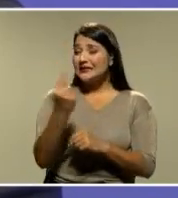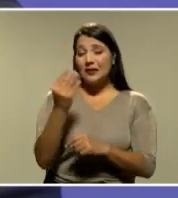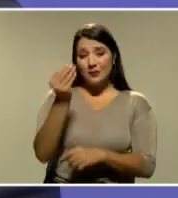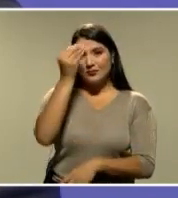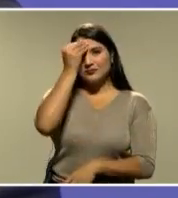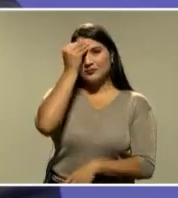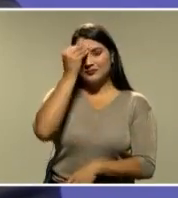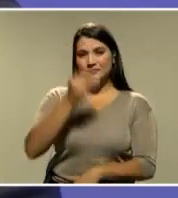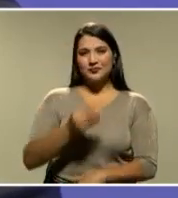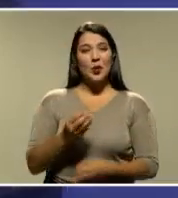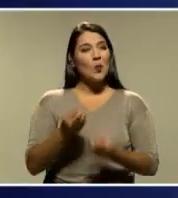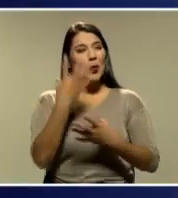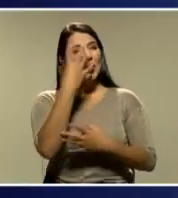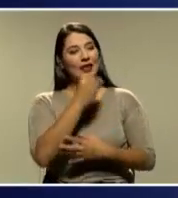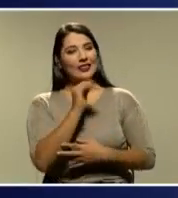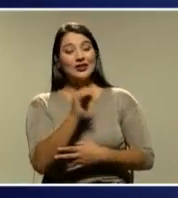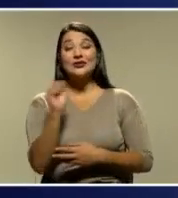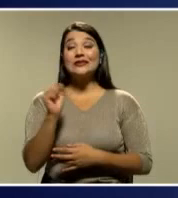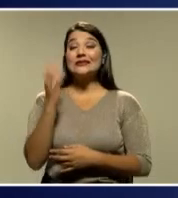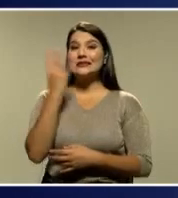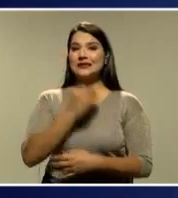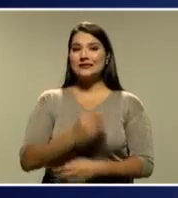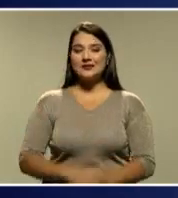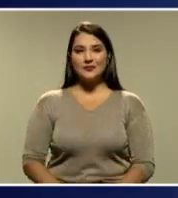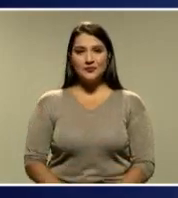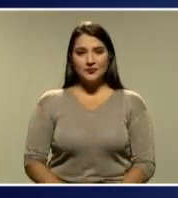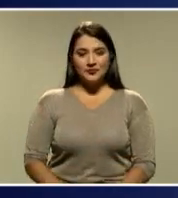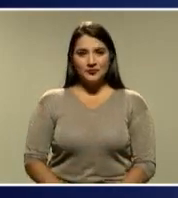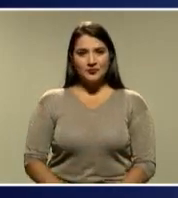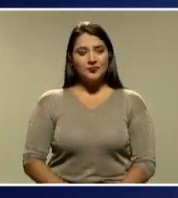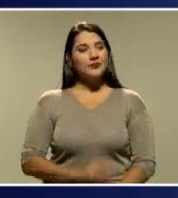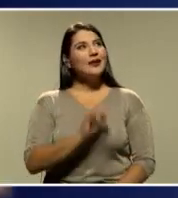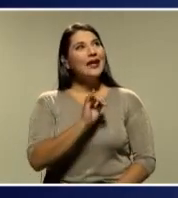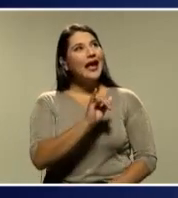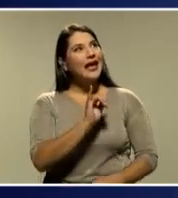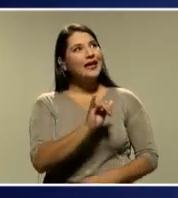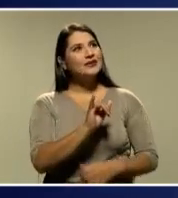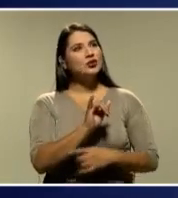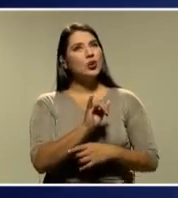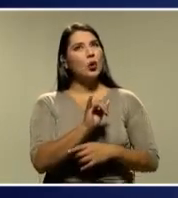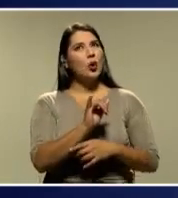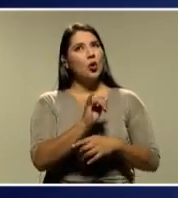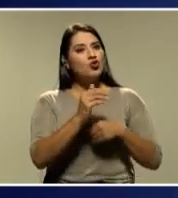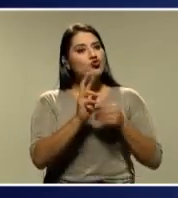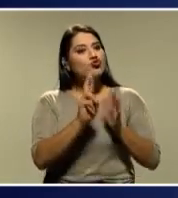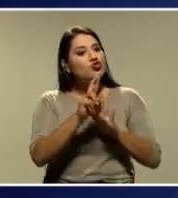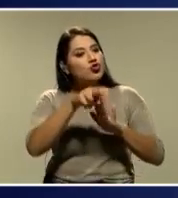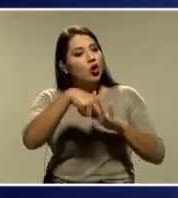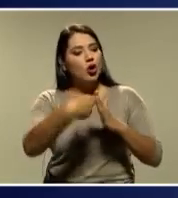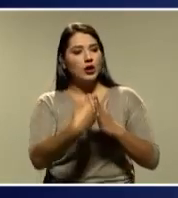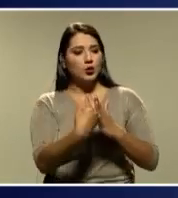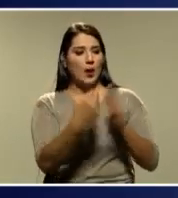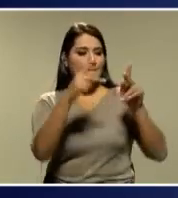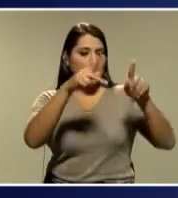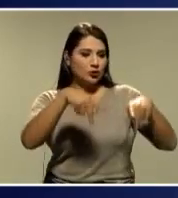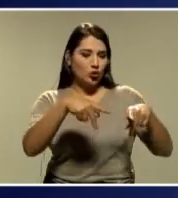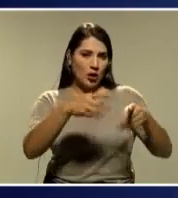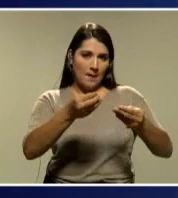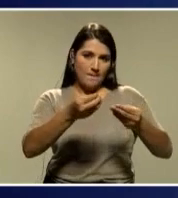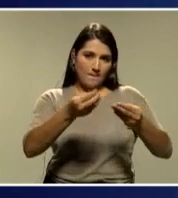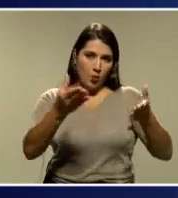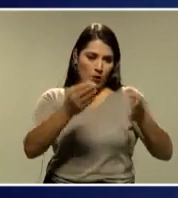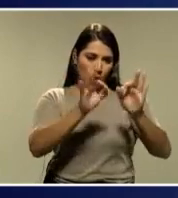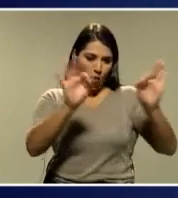siempre. Es lindísimo eso. Es lindísimo. En esa construcción del personaje público, de